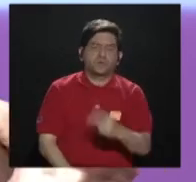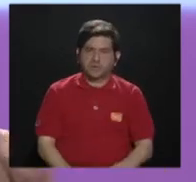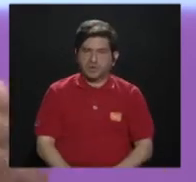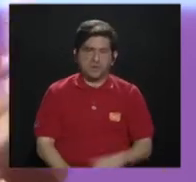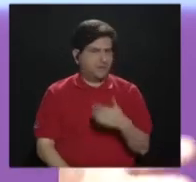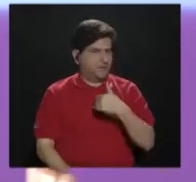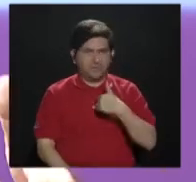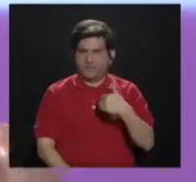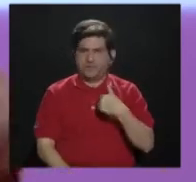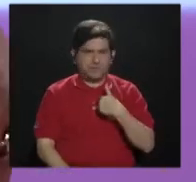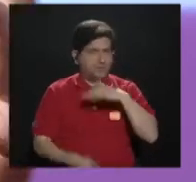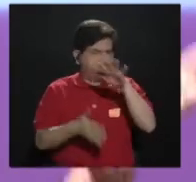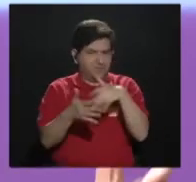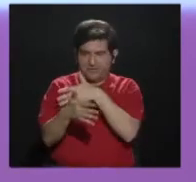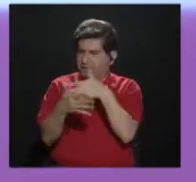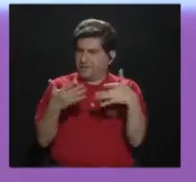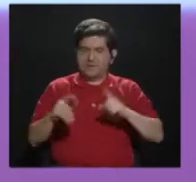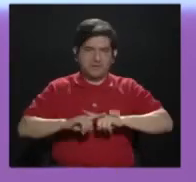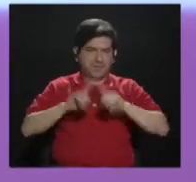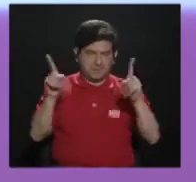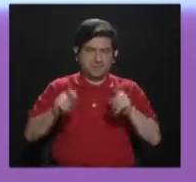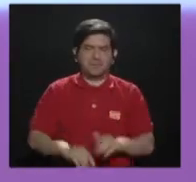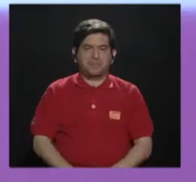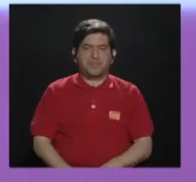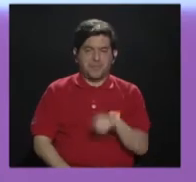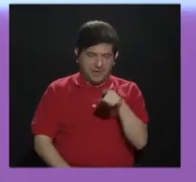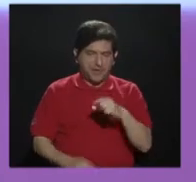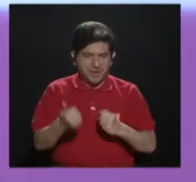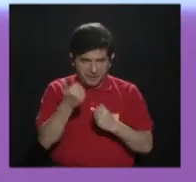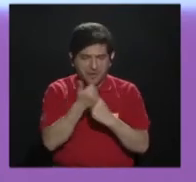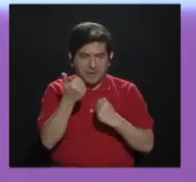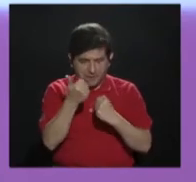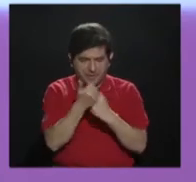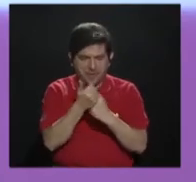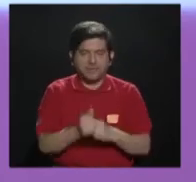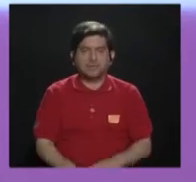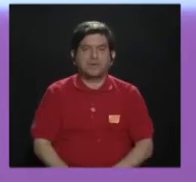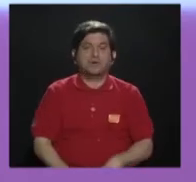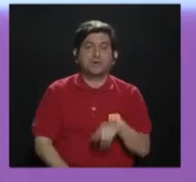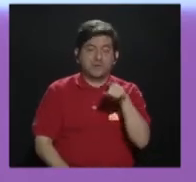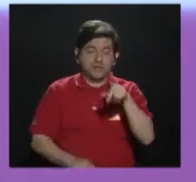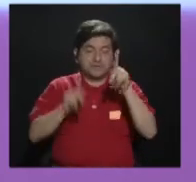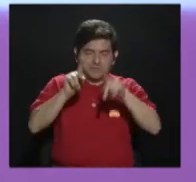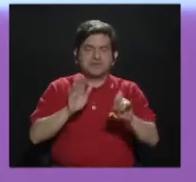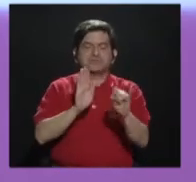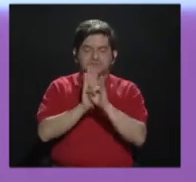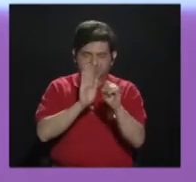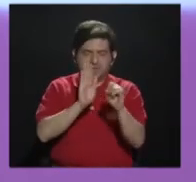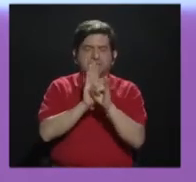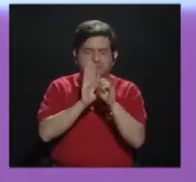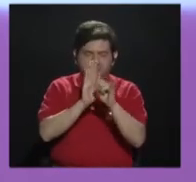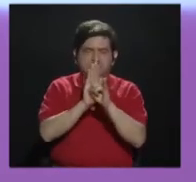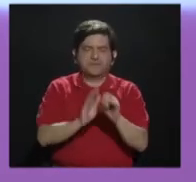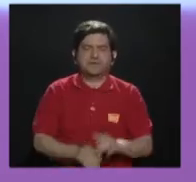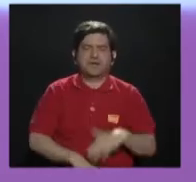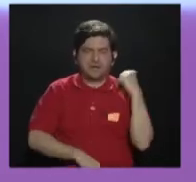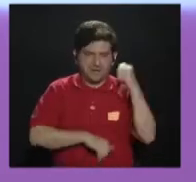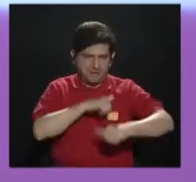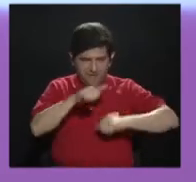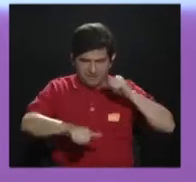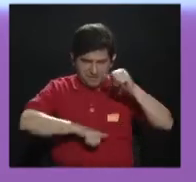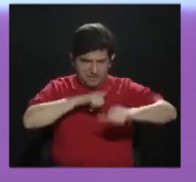tienen jornada, pero que hay mucha gente que se identifica en este, claro, y en este